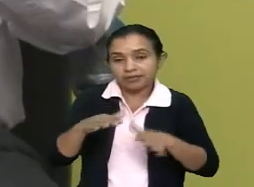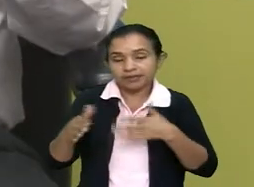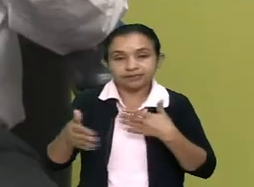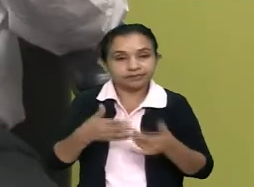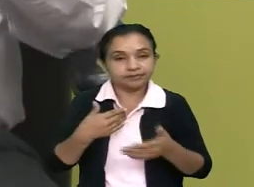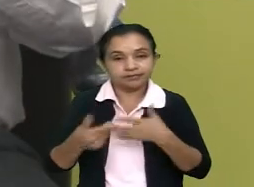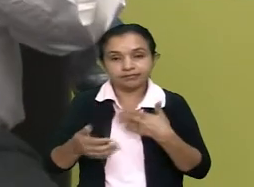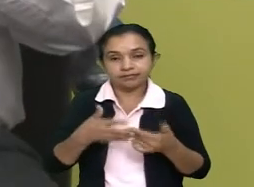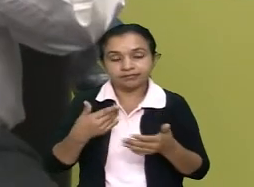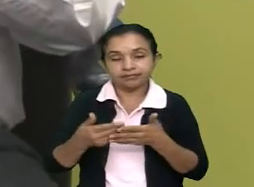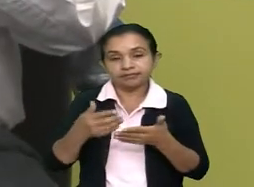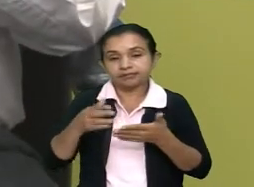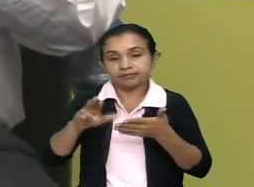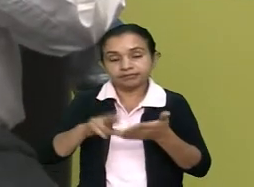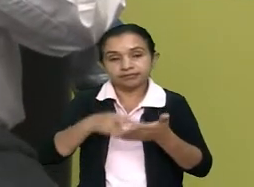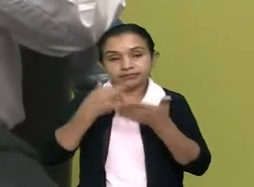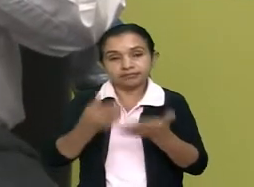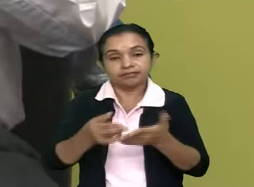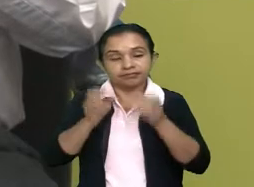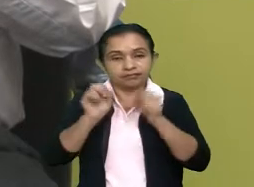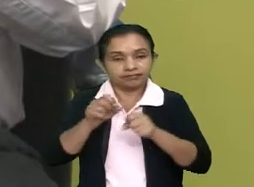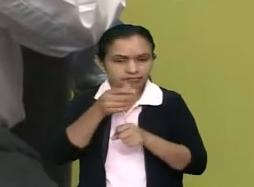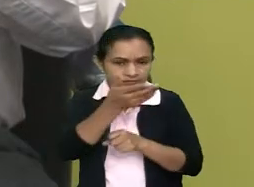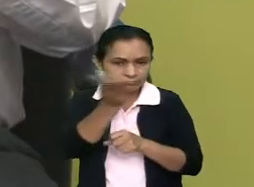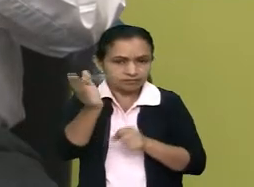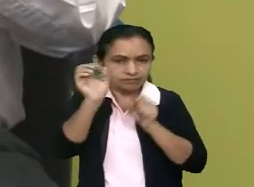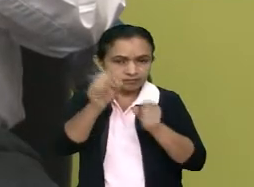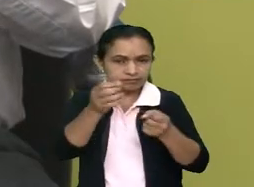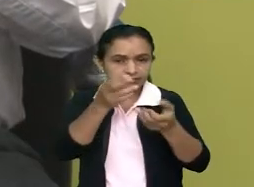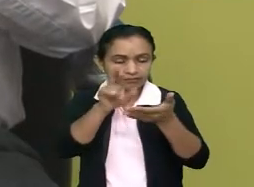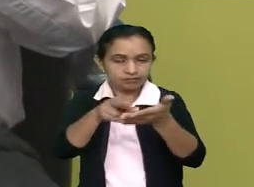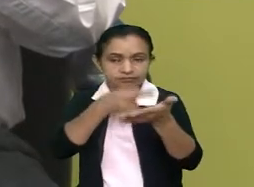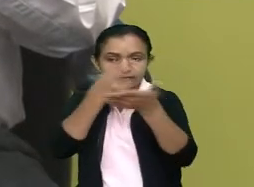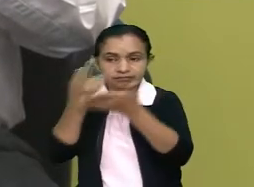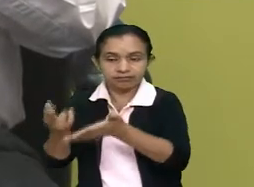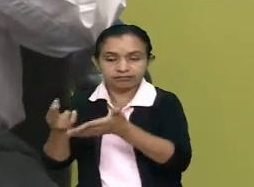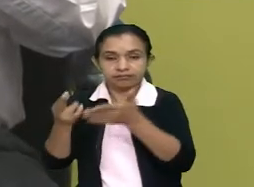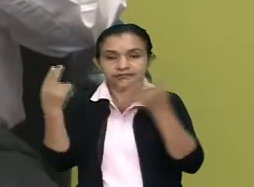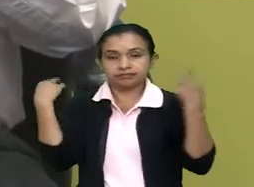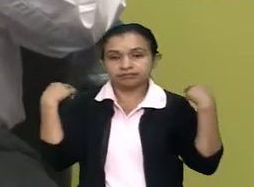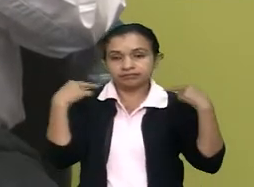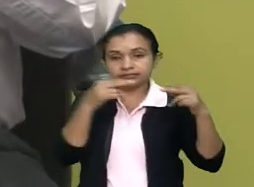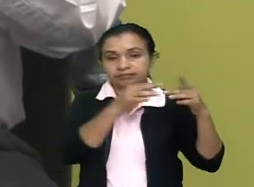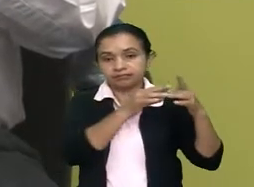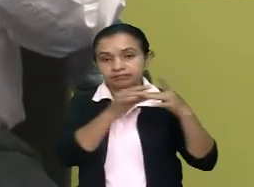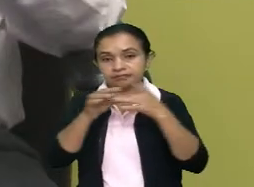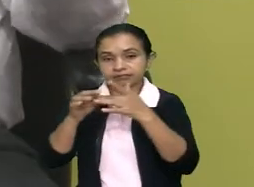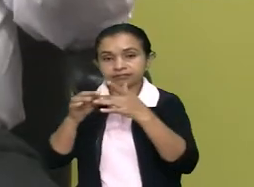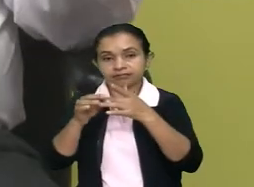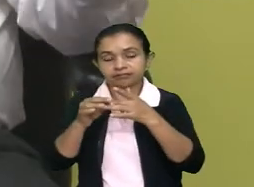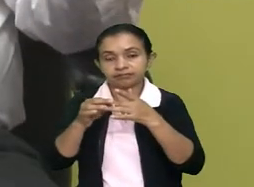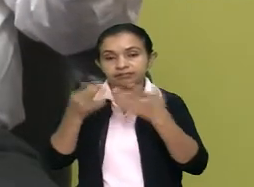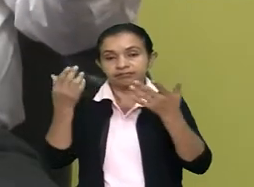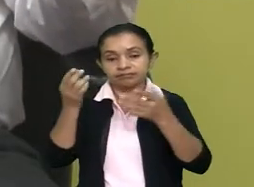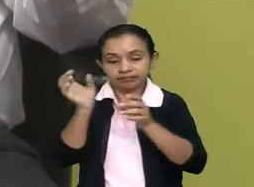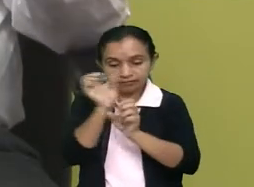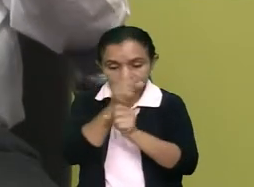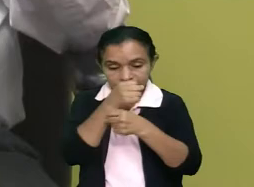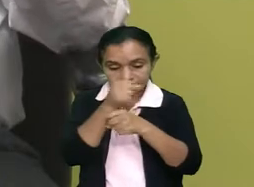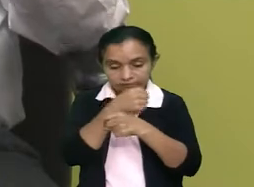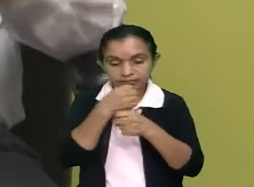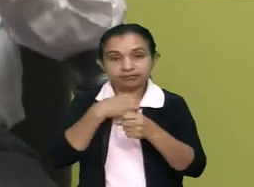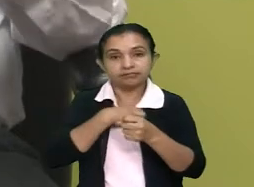lo que nos han hecho un donativo de sangre todavía para que lo hagan tenemos personal profesional debidamente calificado que van a hacer interrogatorio médico